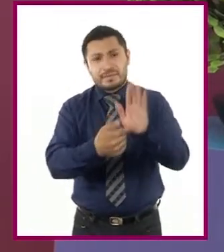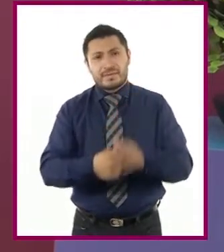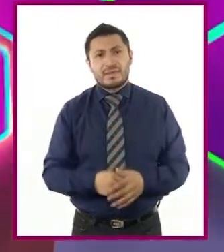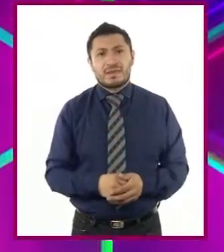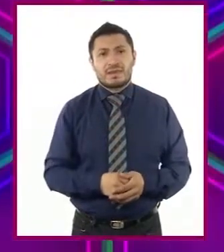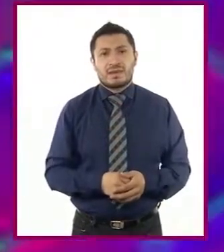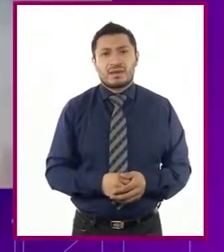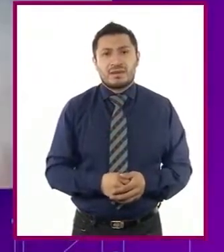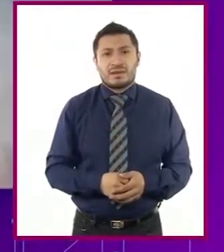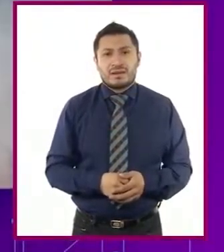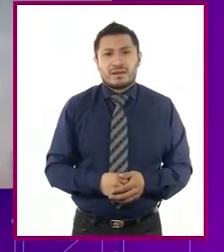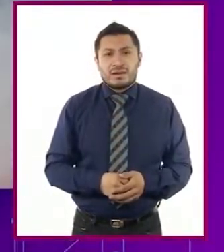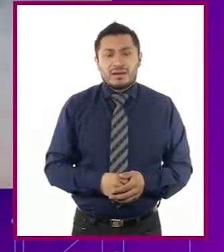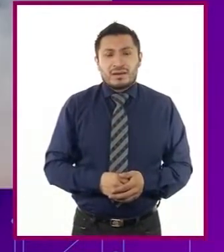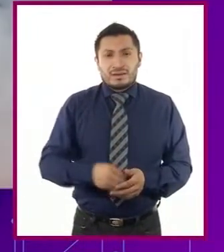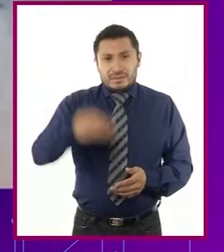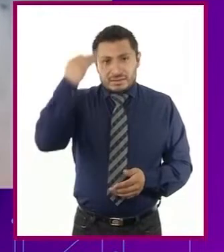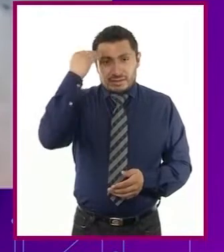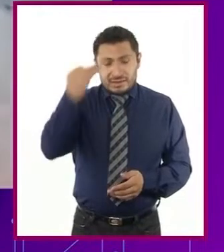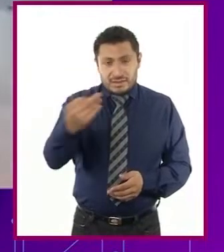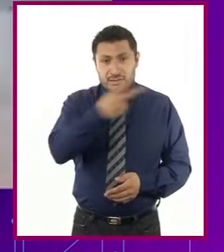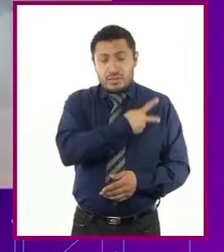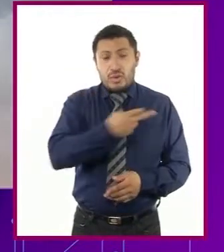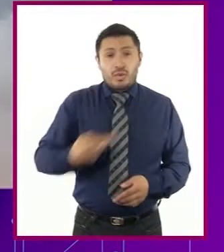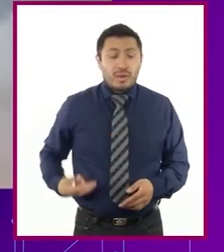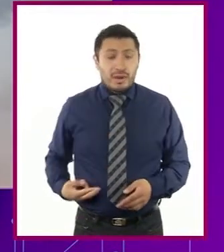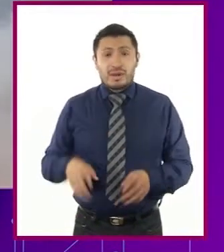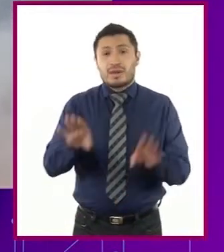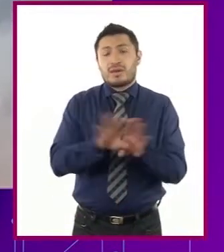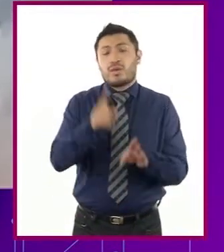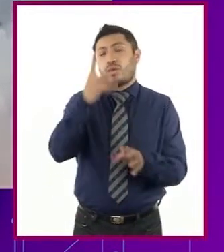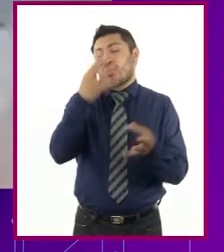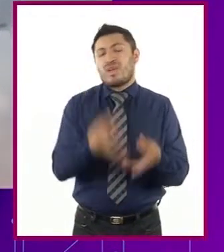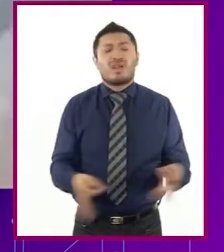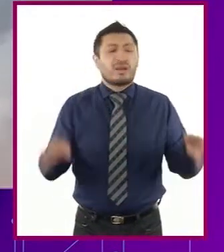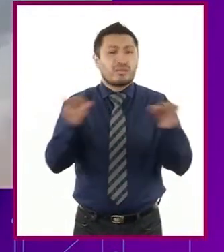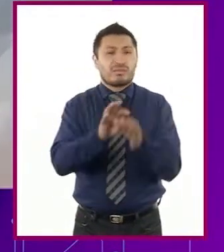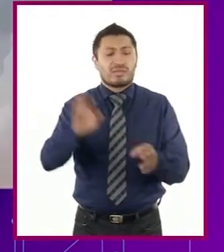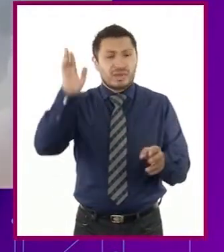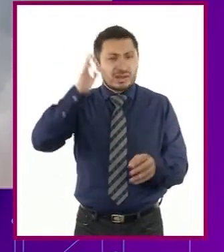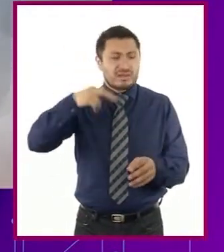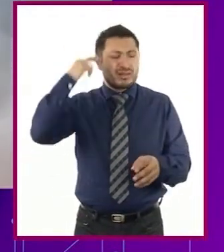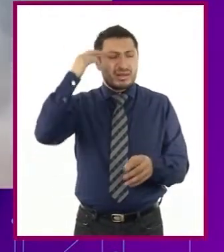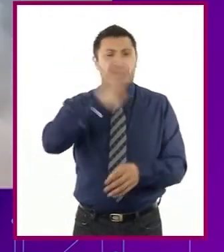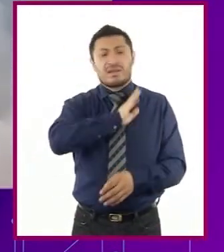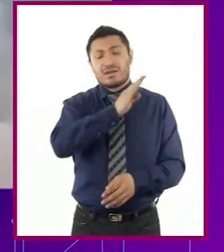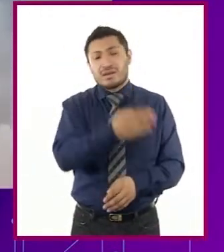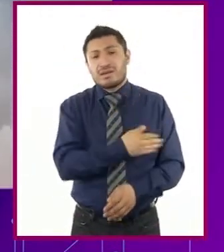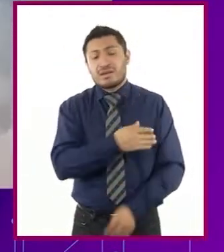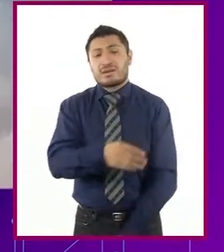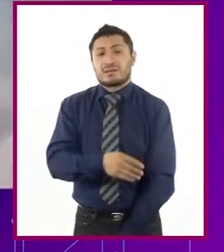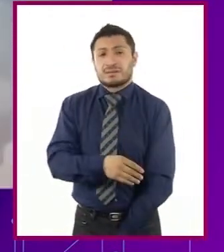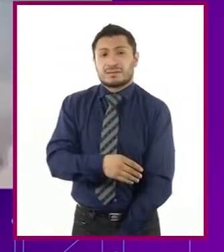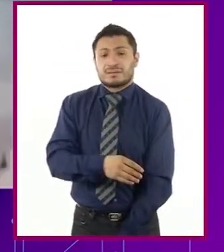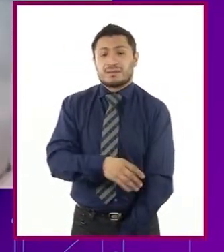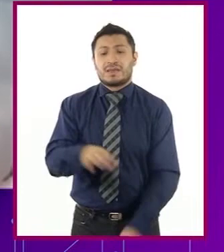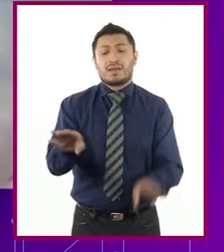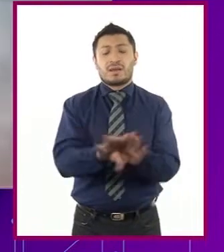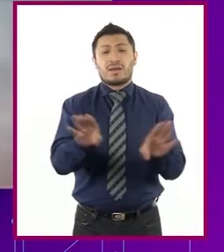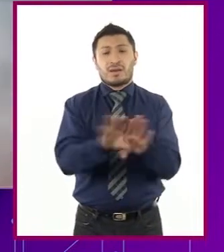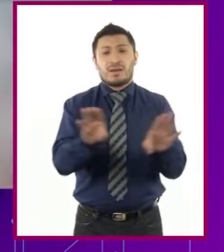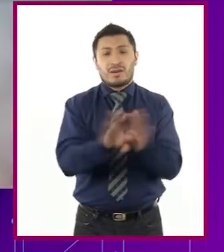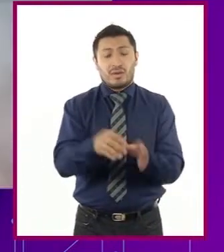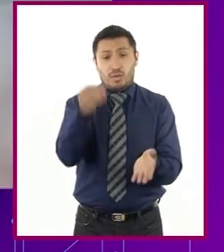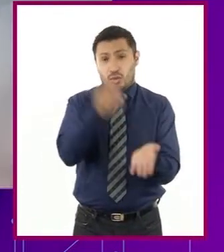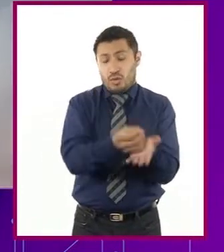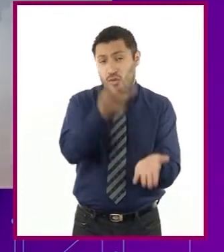video. Durante el virreinato, una de las prioridades de la corona española fue la extracción de oro y plata de